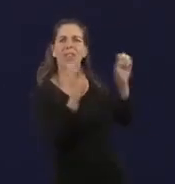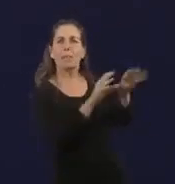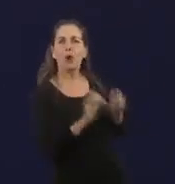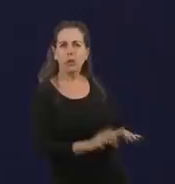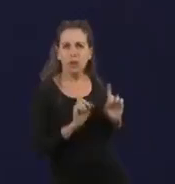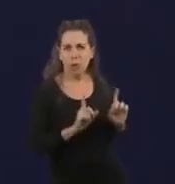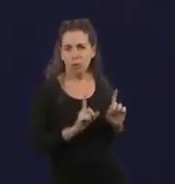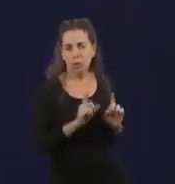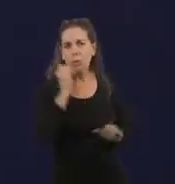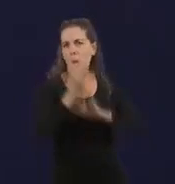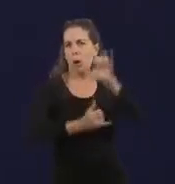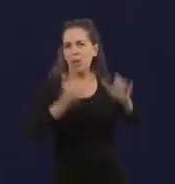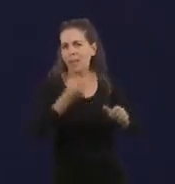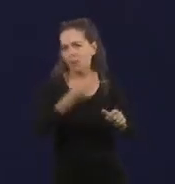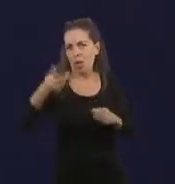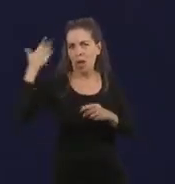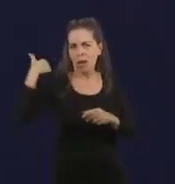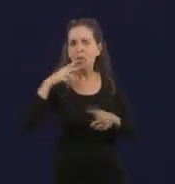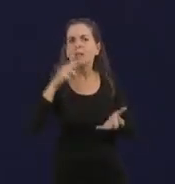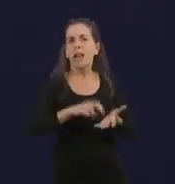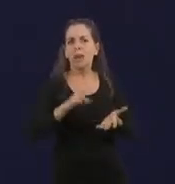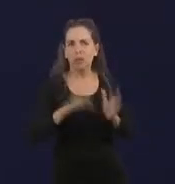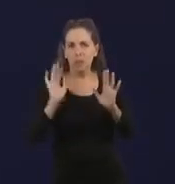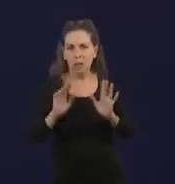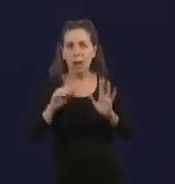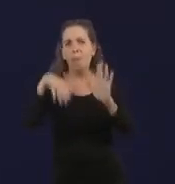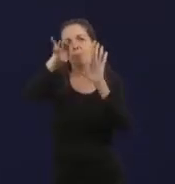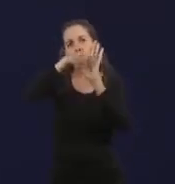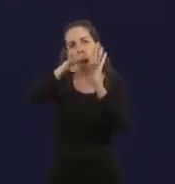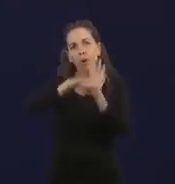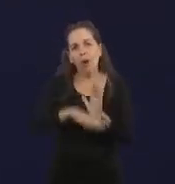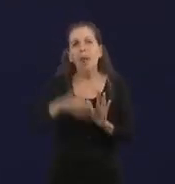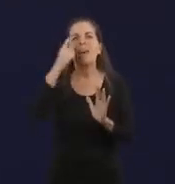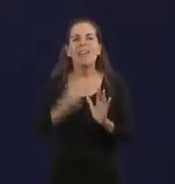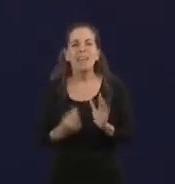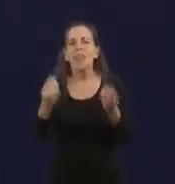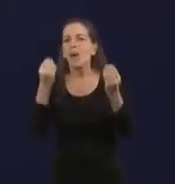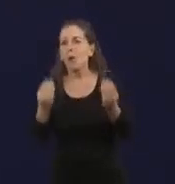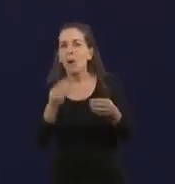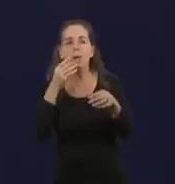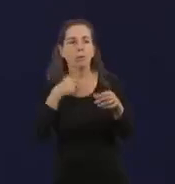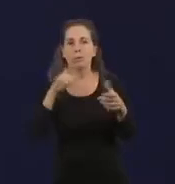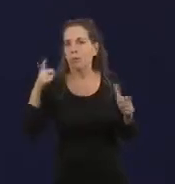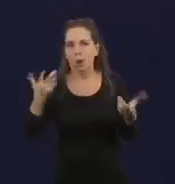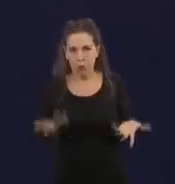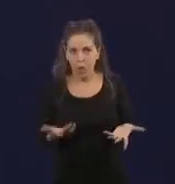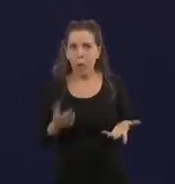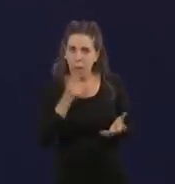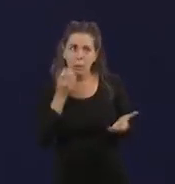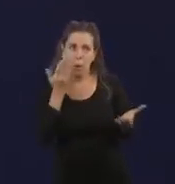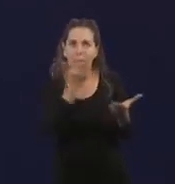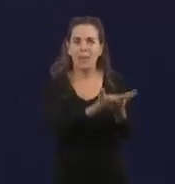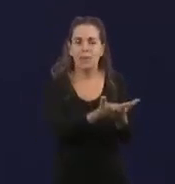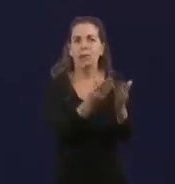famosos durante los últimos 10 días. El cronograma yo, por supuesto, no lo tengo, pero encantado se lo solicitamos a